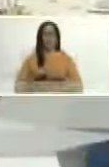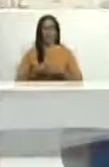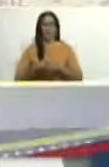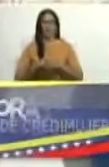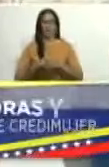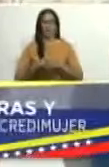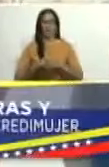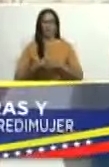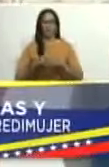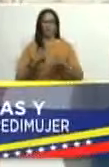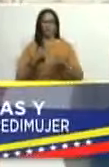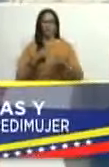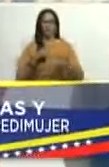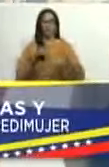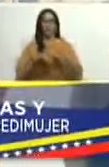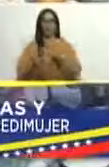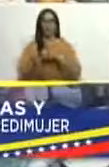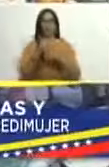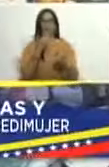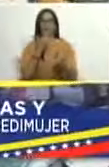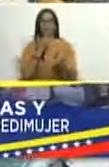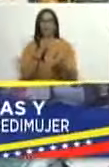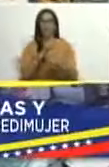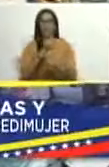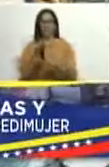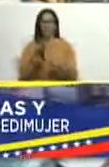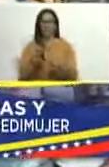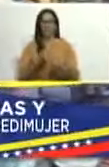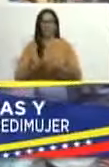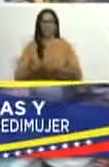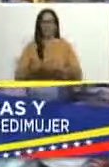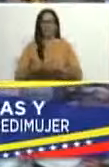voy a bajar de aquí para acercarme a ustedes.